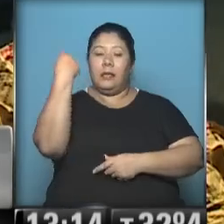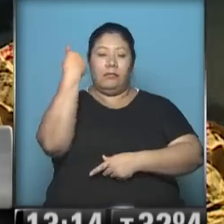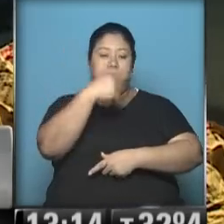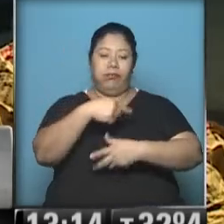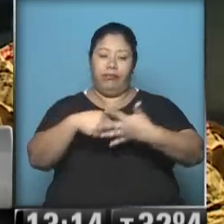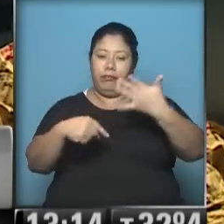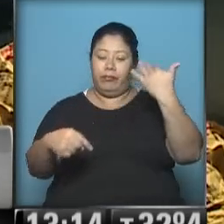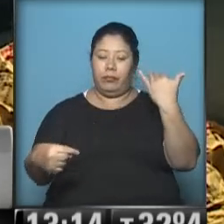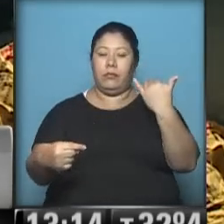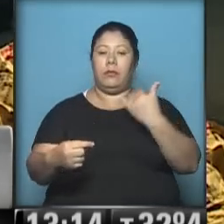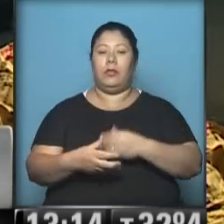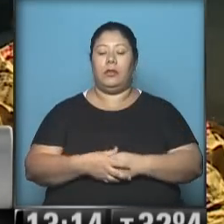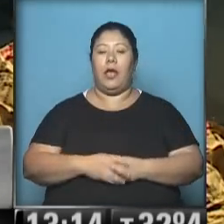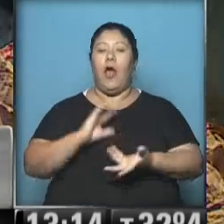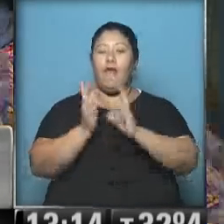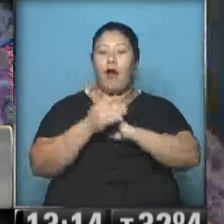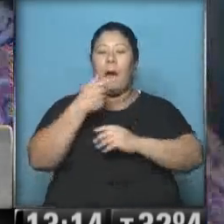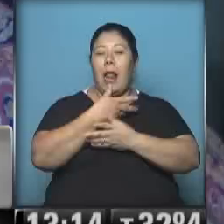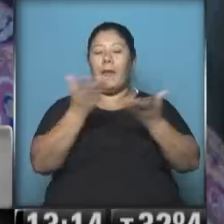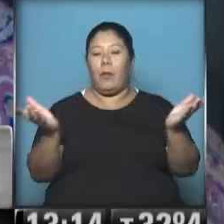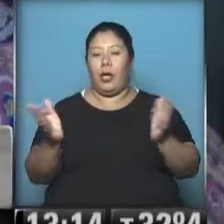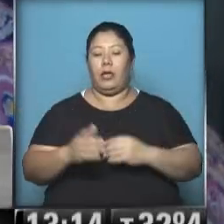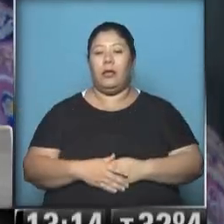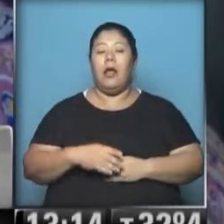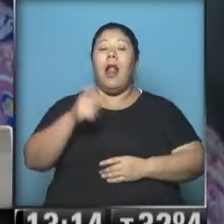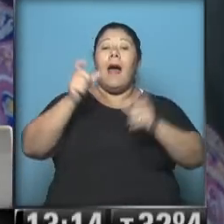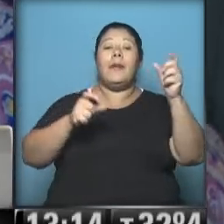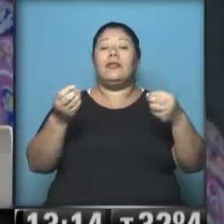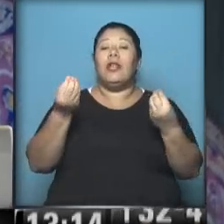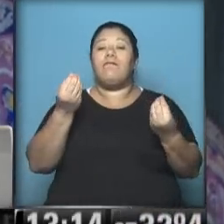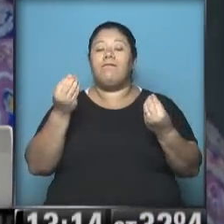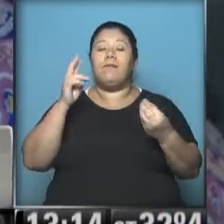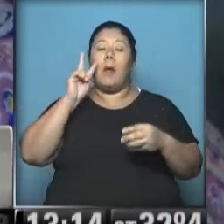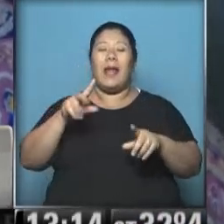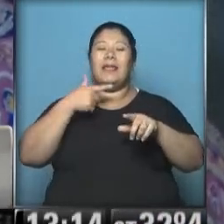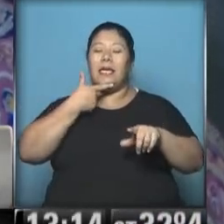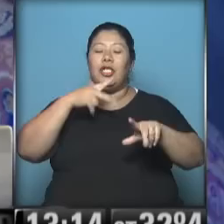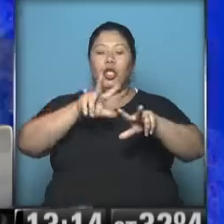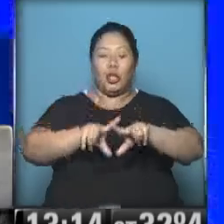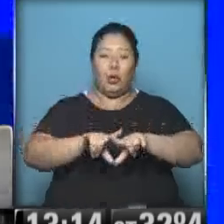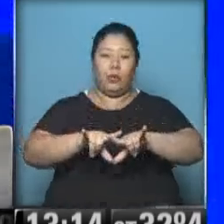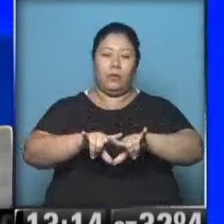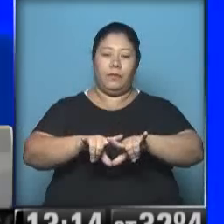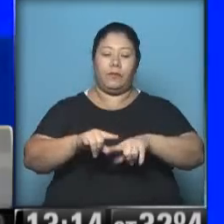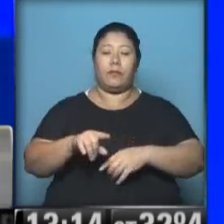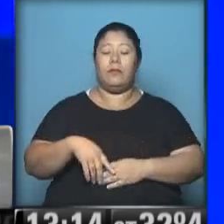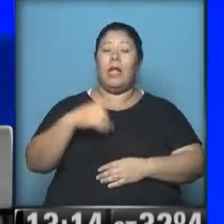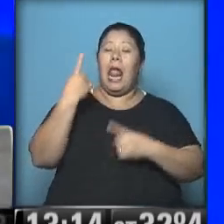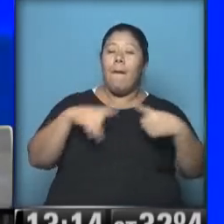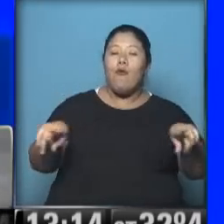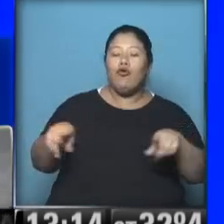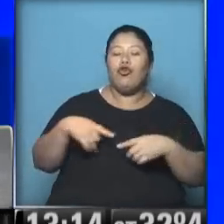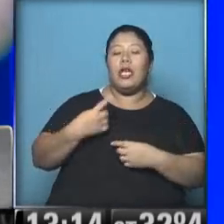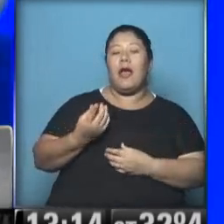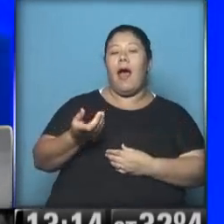¿Qué puede esperar la gente, el público, de lo que va a ver en este show? Va a haber, digamos, una música que tiene que ver con una línea que no es mía, sino